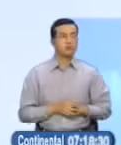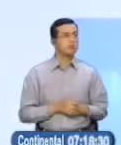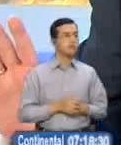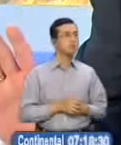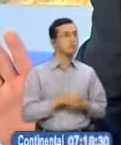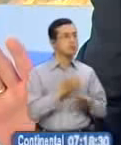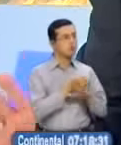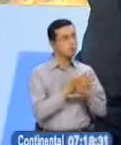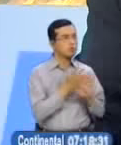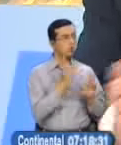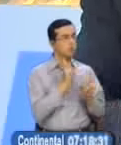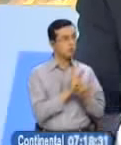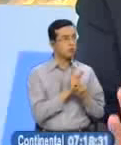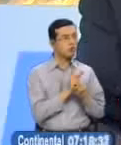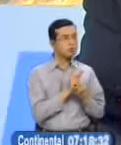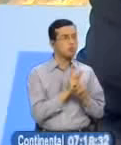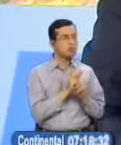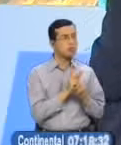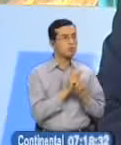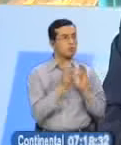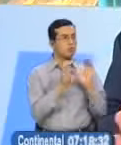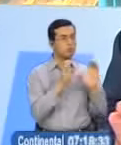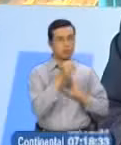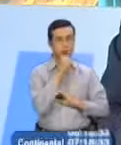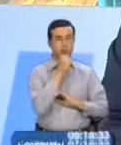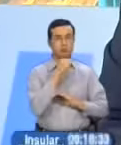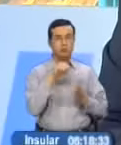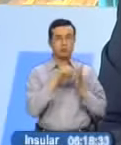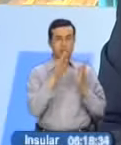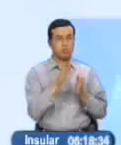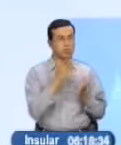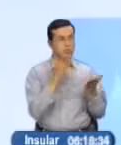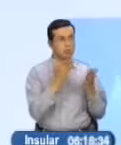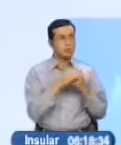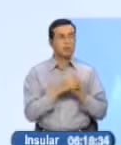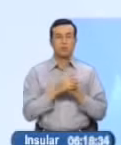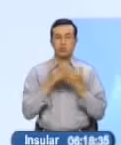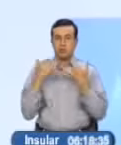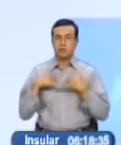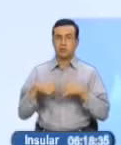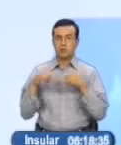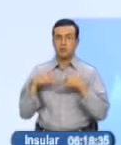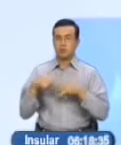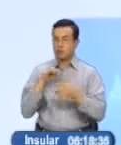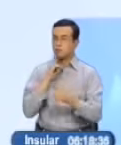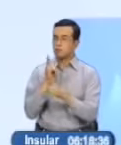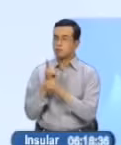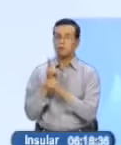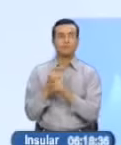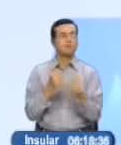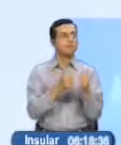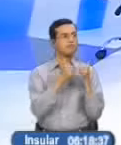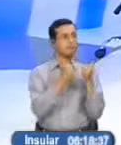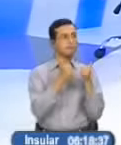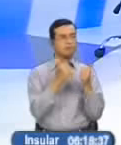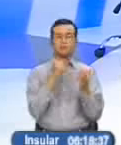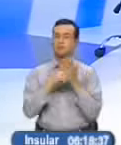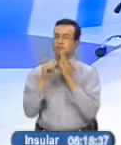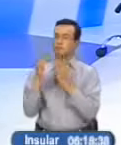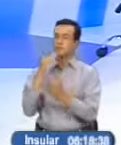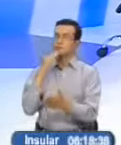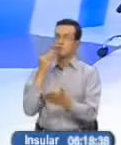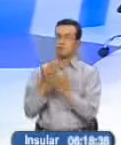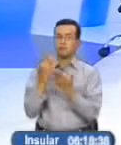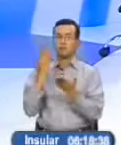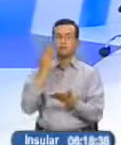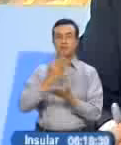una sugerencia, simplemente, ni siquiera como comunicador, sino como ciudadano. Pero hemos estado ahí. Qué bueno. Señora ministra, muchas gracias. Nosotros